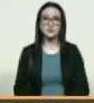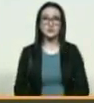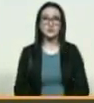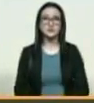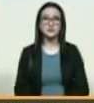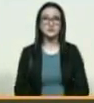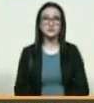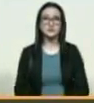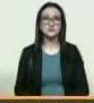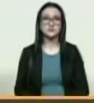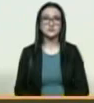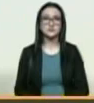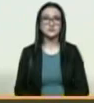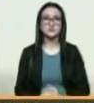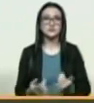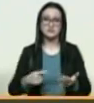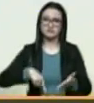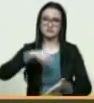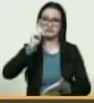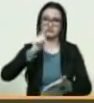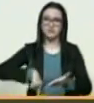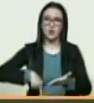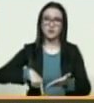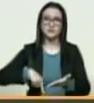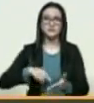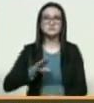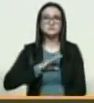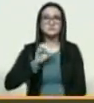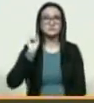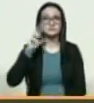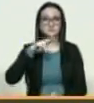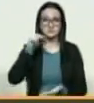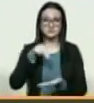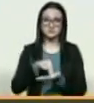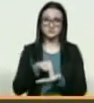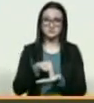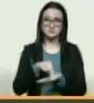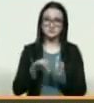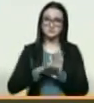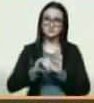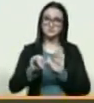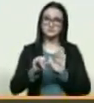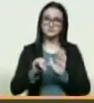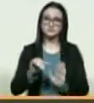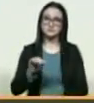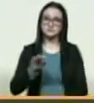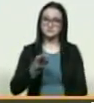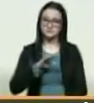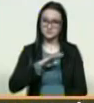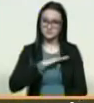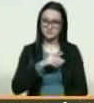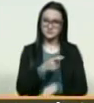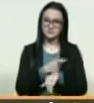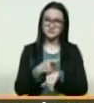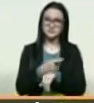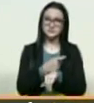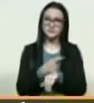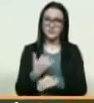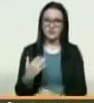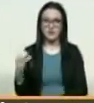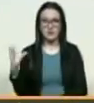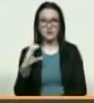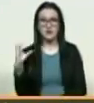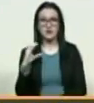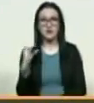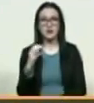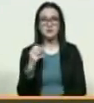Dado firmado en el hemiciclo de sesiones de la Asamblea Nacional Constituyente del Palacio Federal Legislativo en Caracas